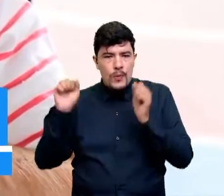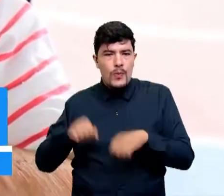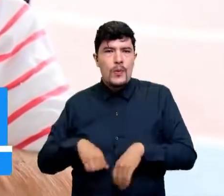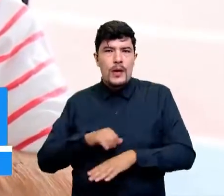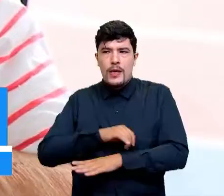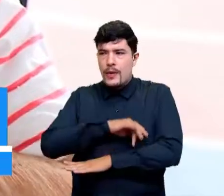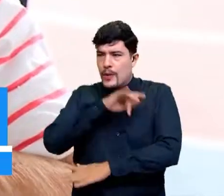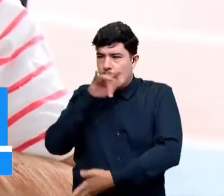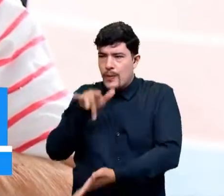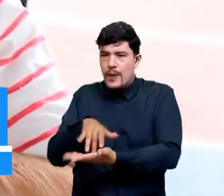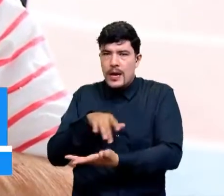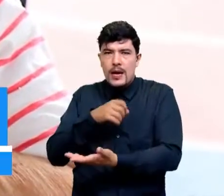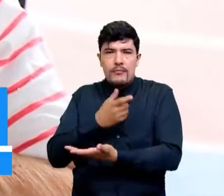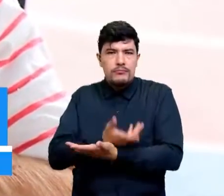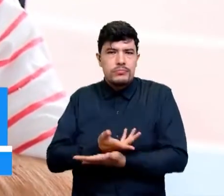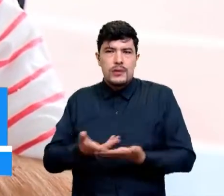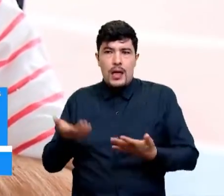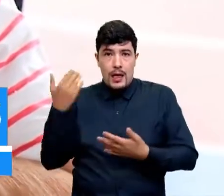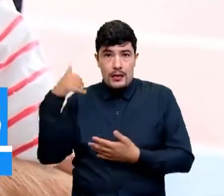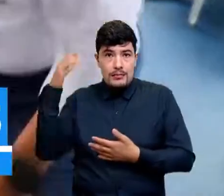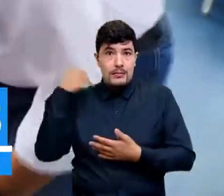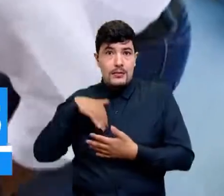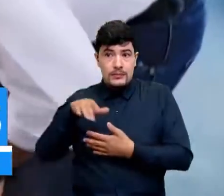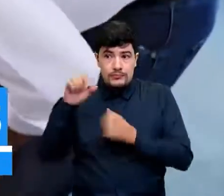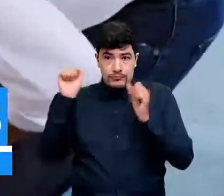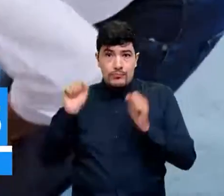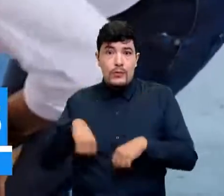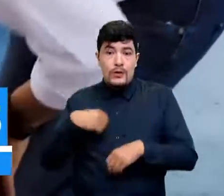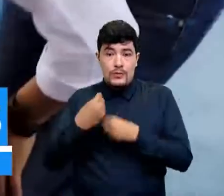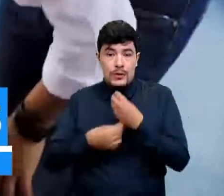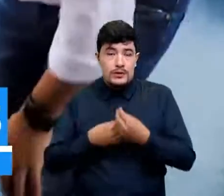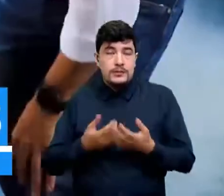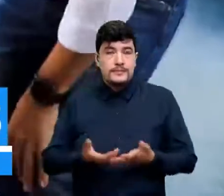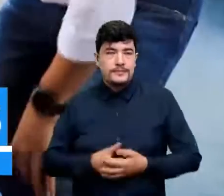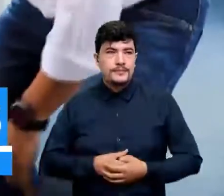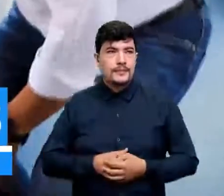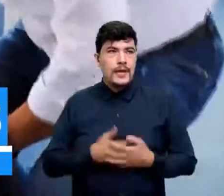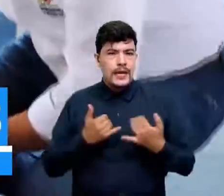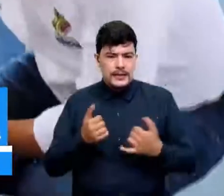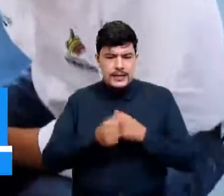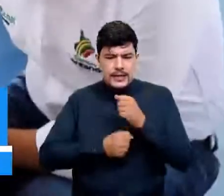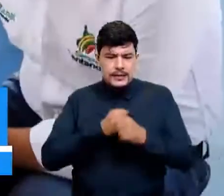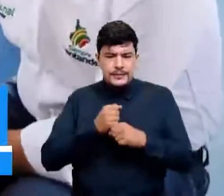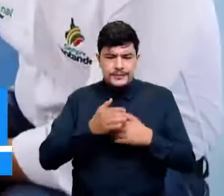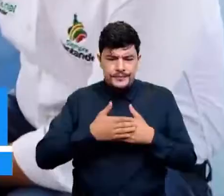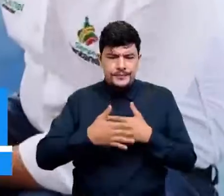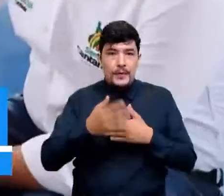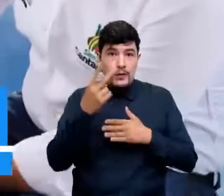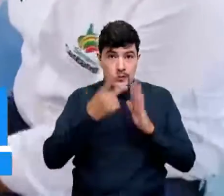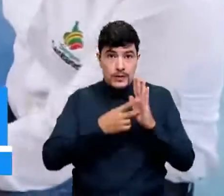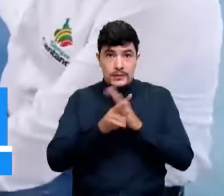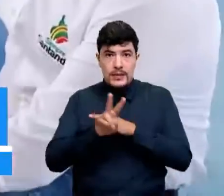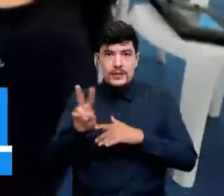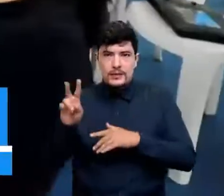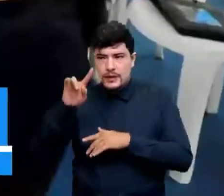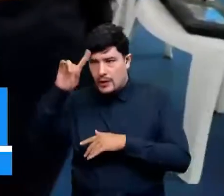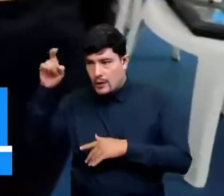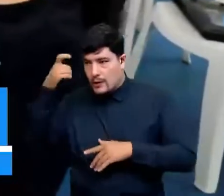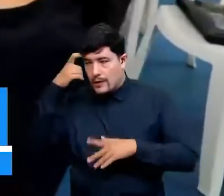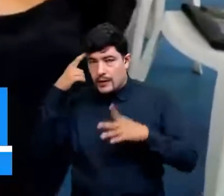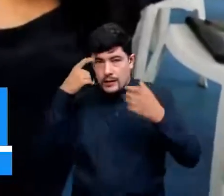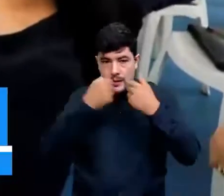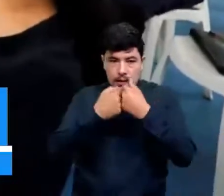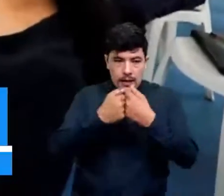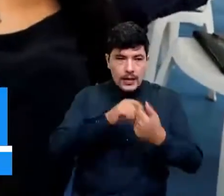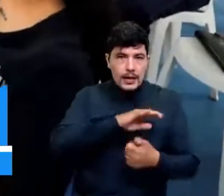fin, muchas cosas que yo no podía hacer. Durante el 2022, el gobernador de la mano de las administraciones